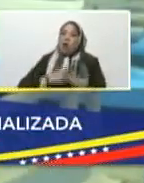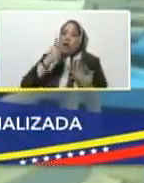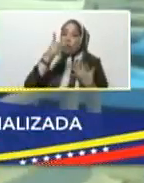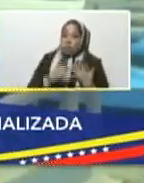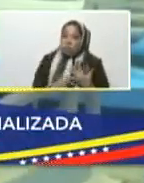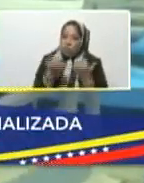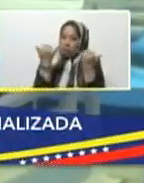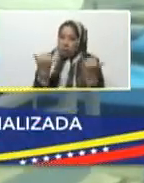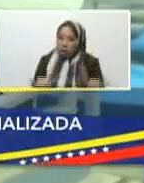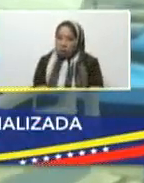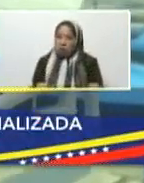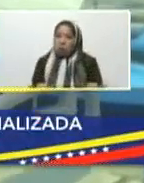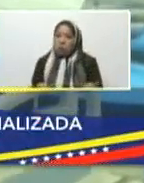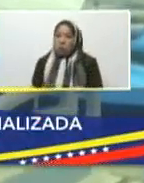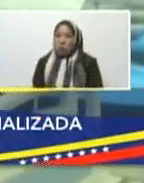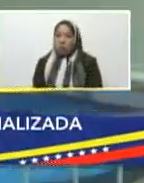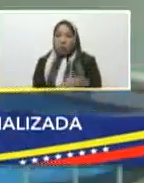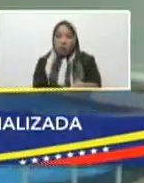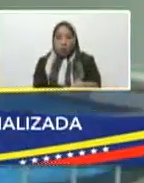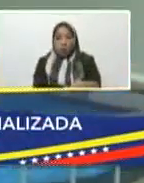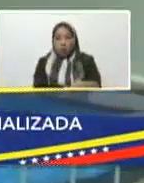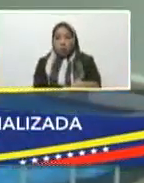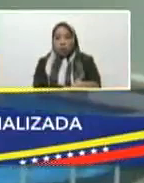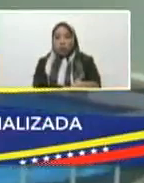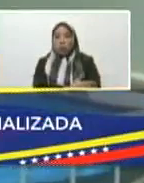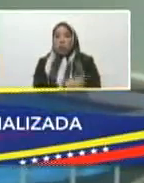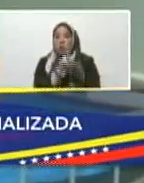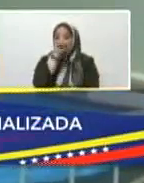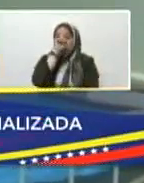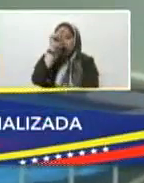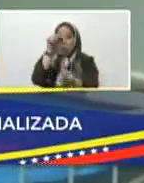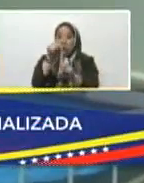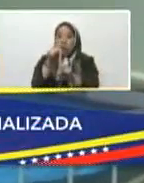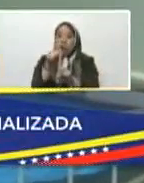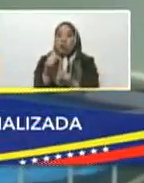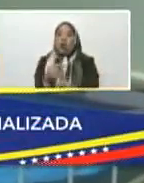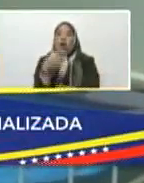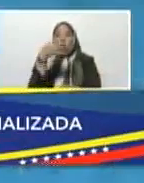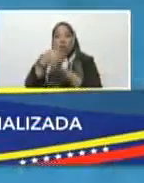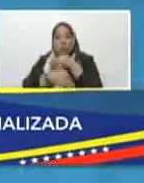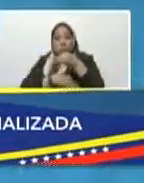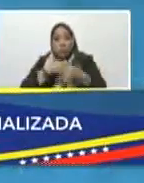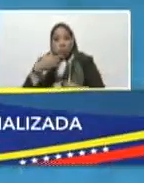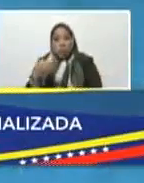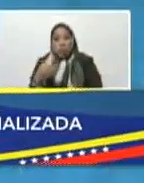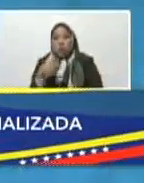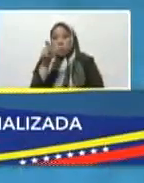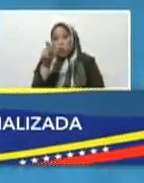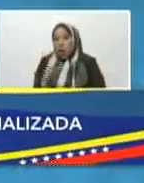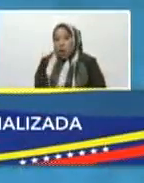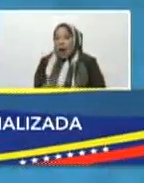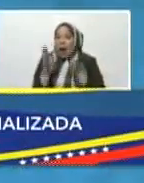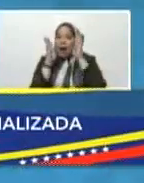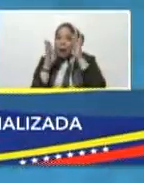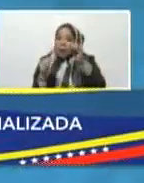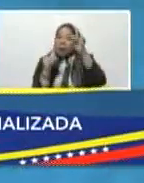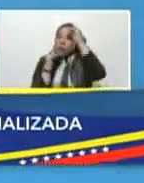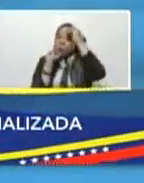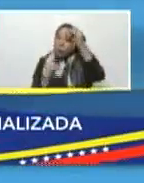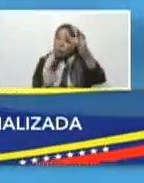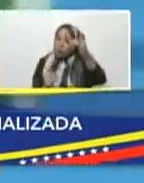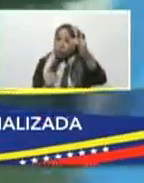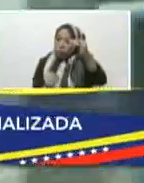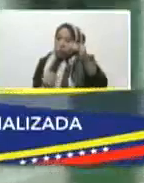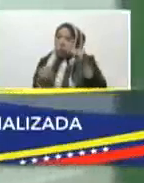de manera auxiliar. Es decir, en esa orientación que usted dice, a nivel de diagnóstico, a nivel de atenciones, a nivel